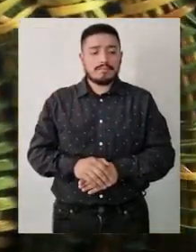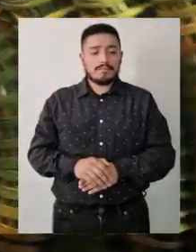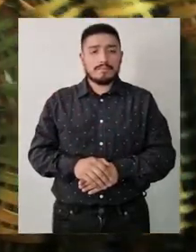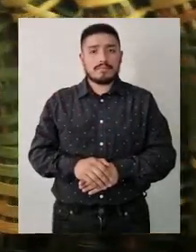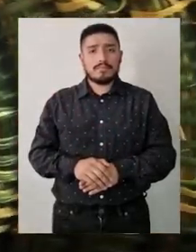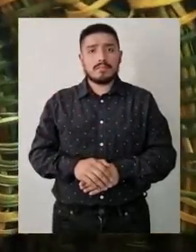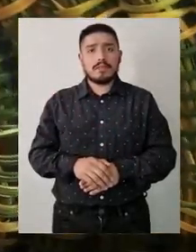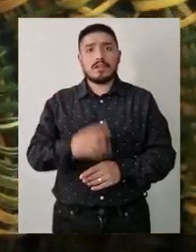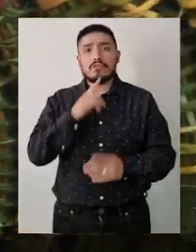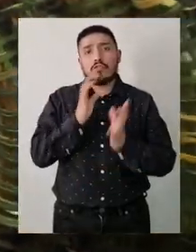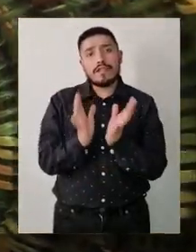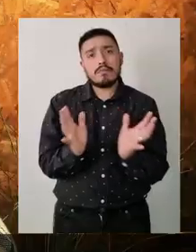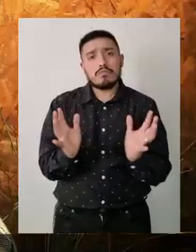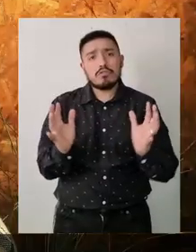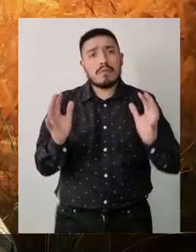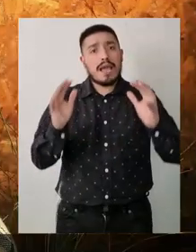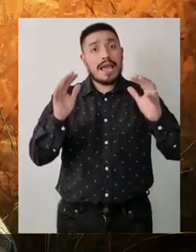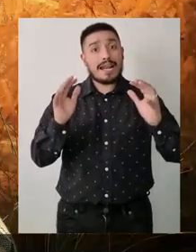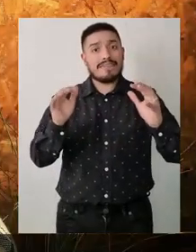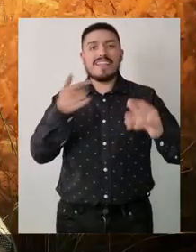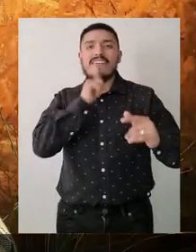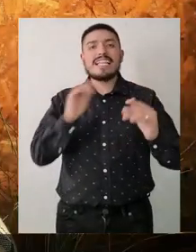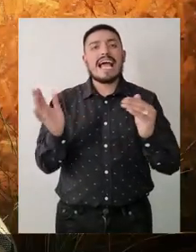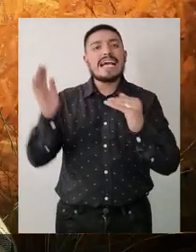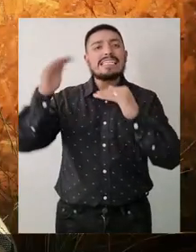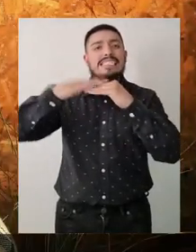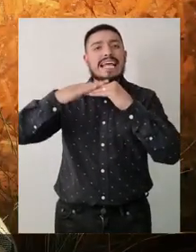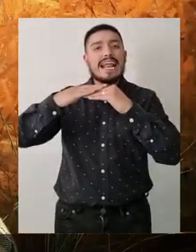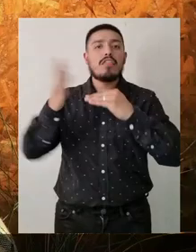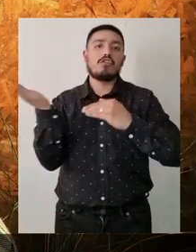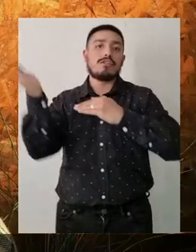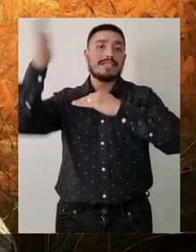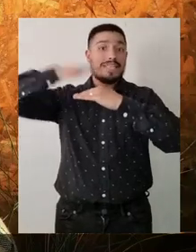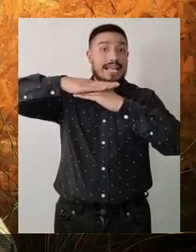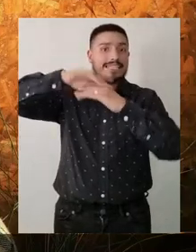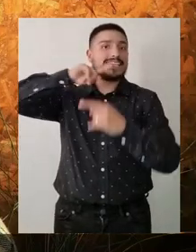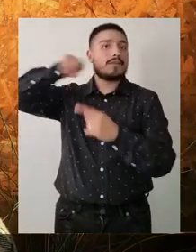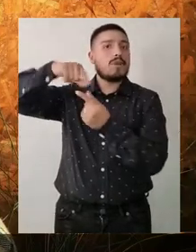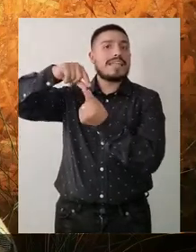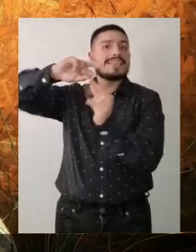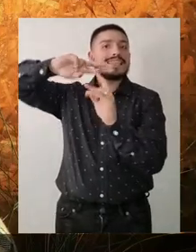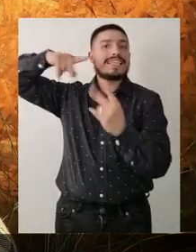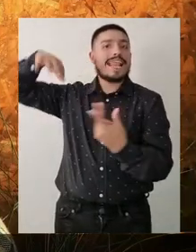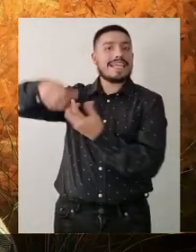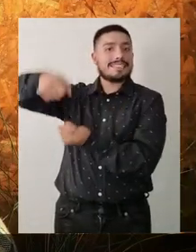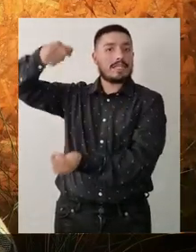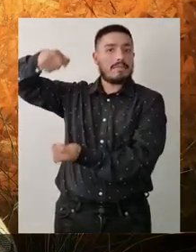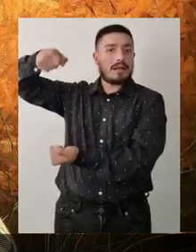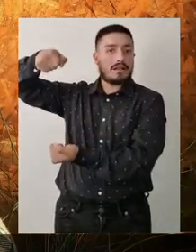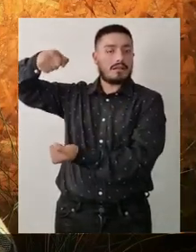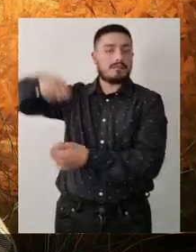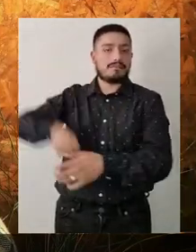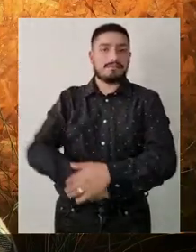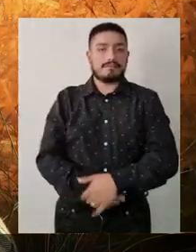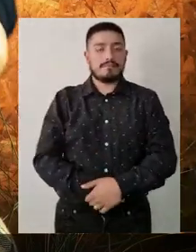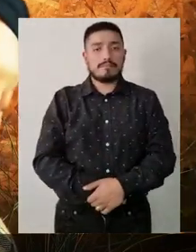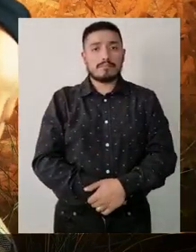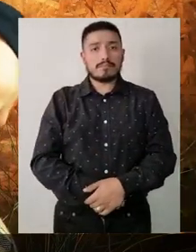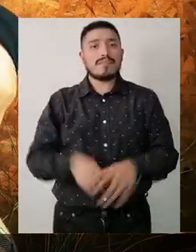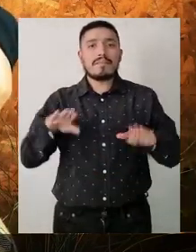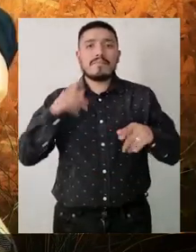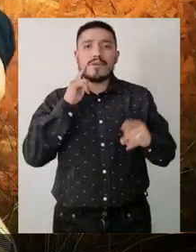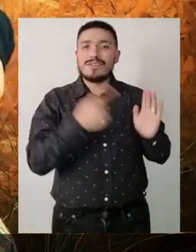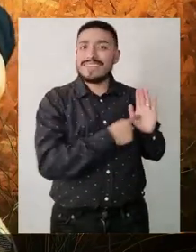un poquito más que arribita, cerrarlo, ponerle la tapa y las trenzas. Así como este que hice